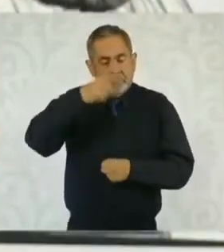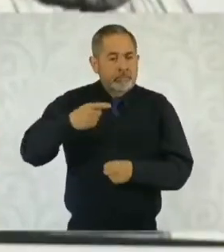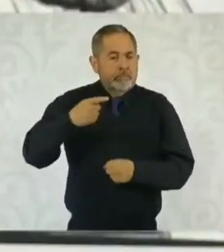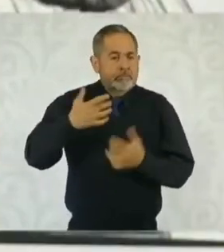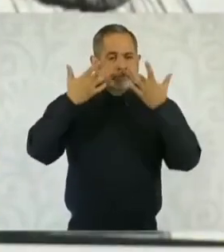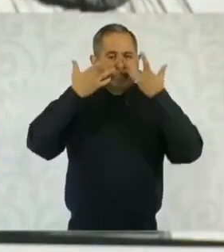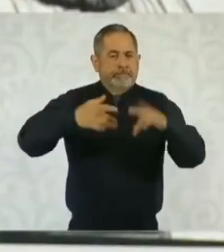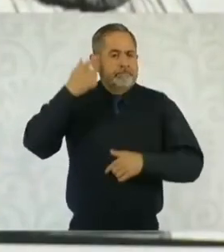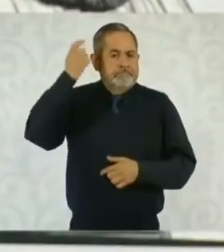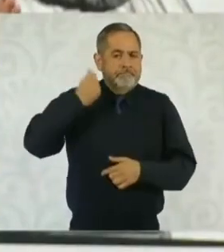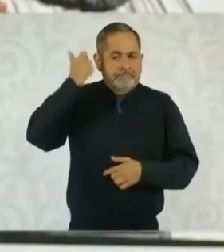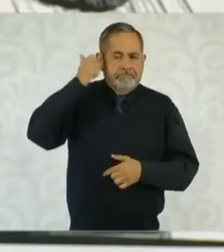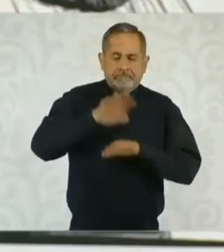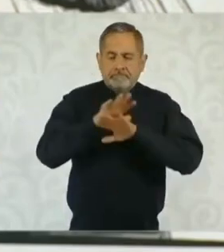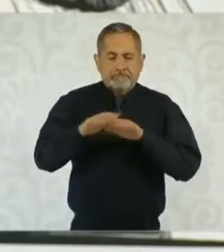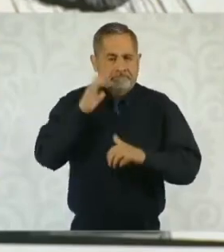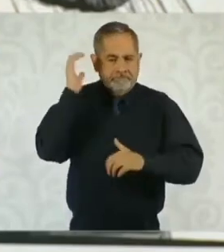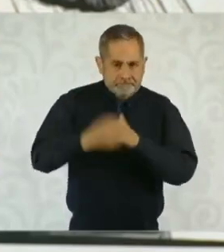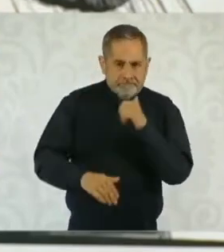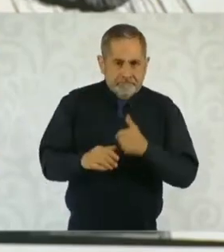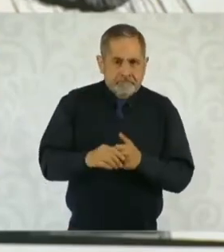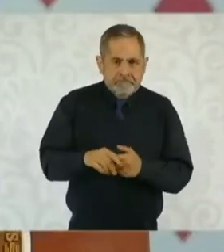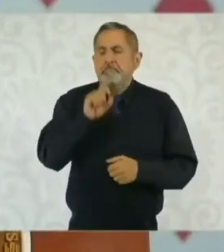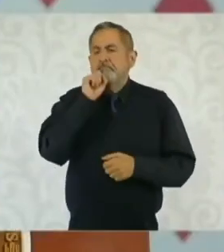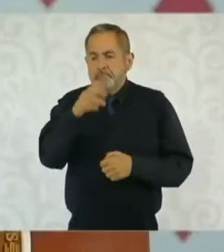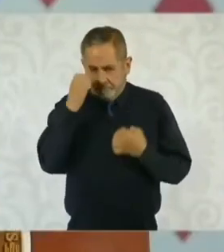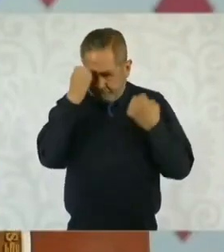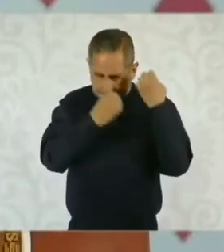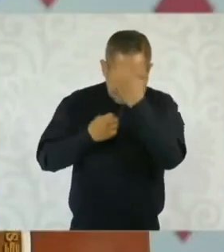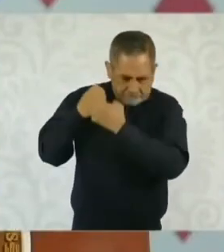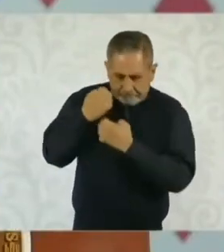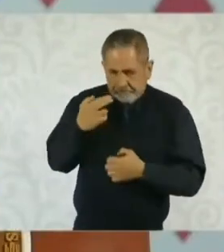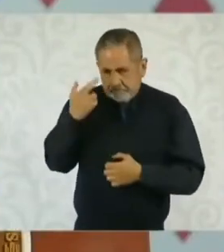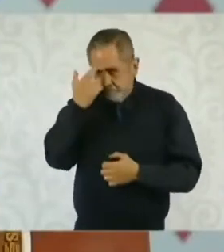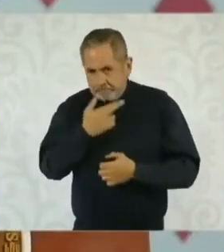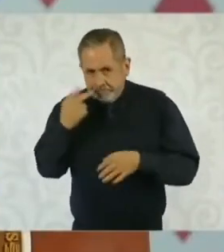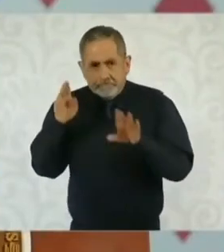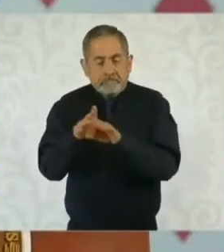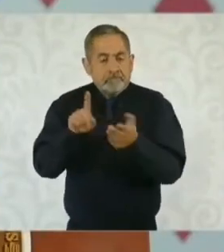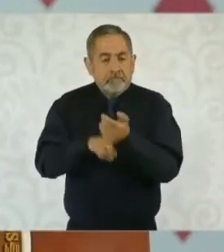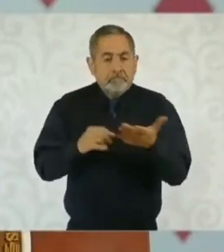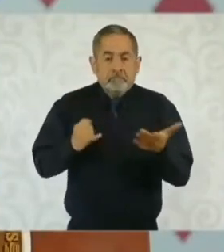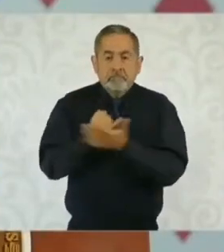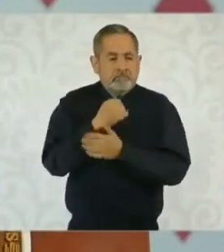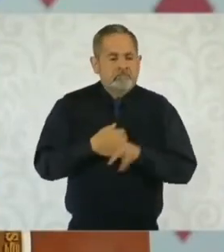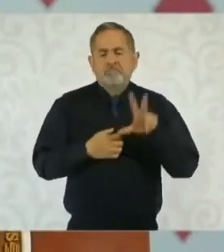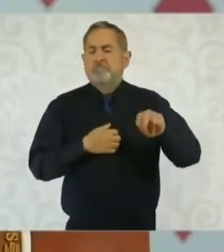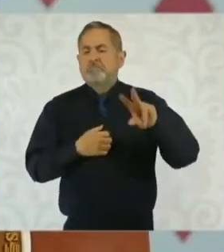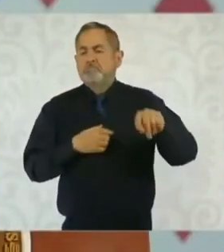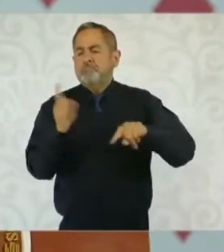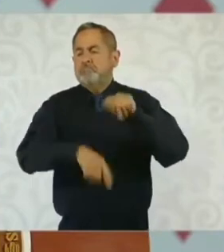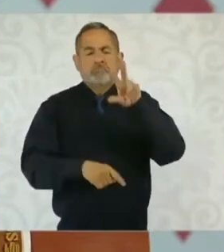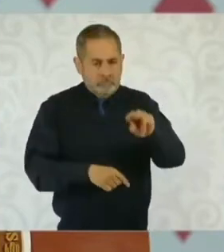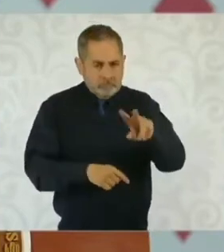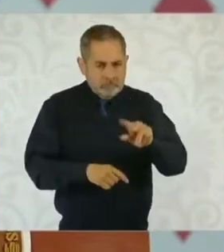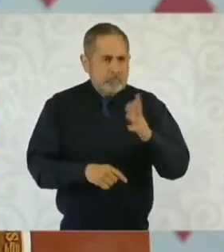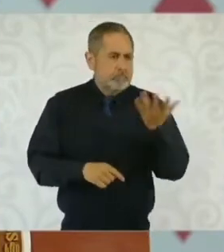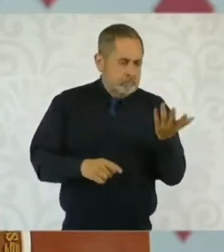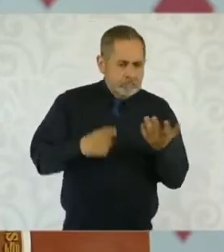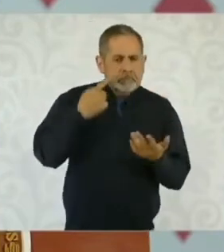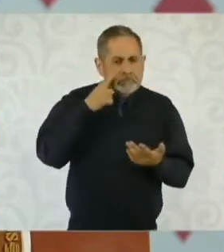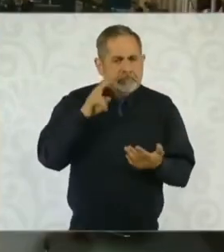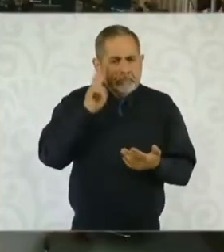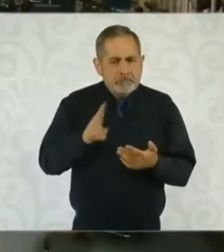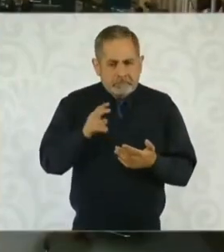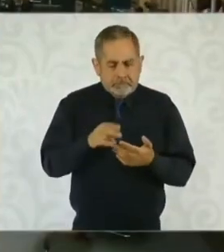jubilación, que también se está revisando en las mesas de trabajo. No se dice, no, eso no, no, sino